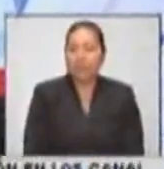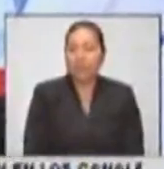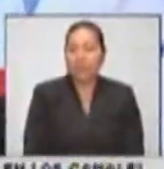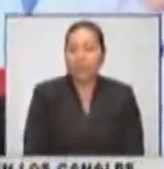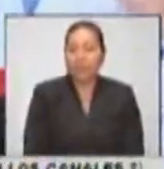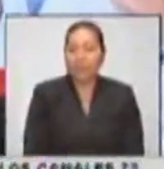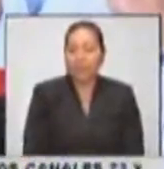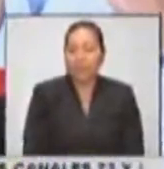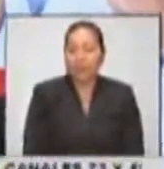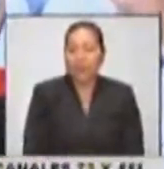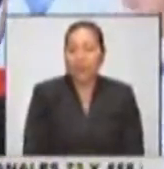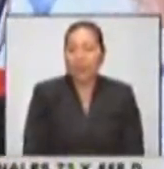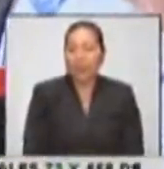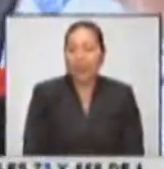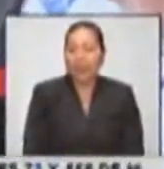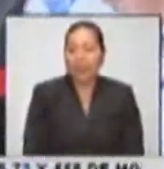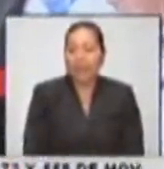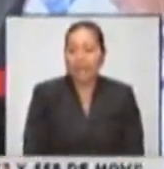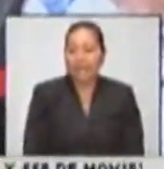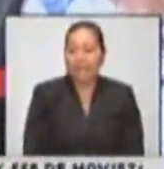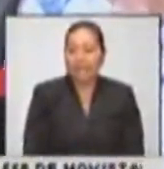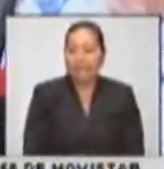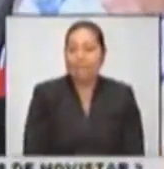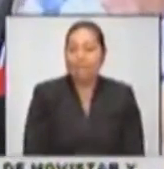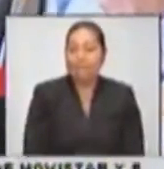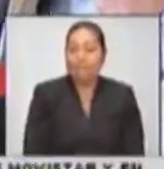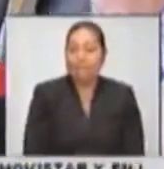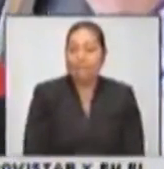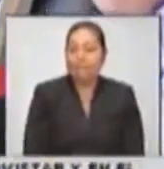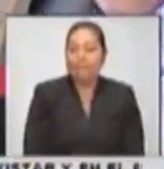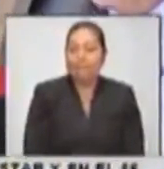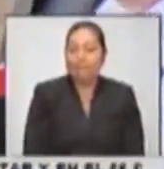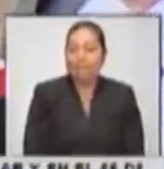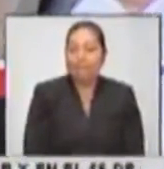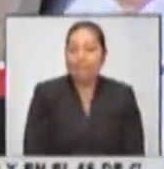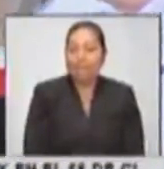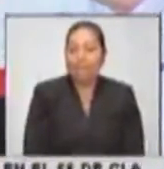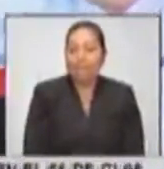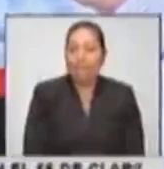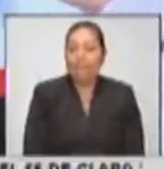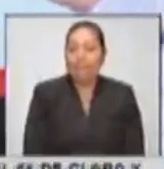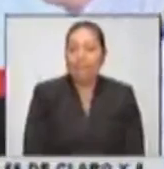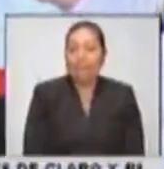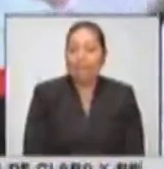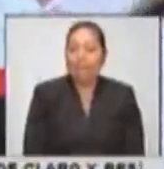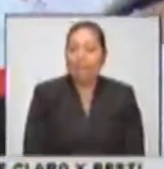Gracias, congresista Lezcano. Cedo la palabra al congresista Jorge Castro.